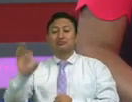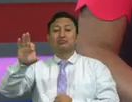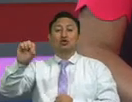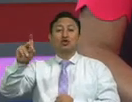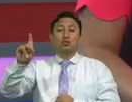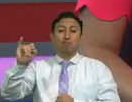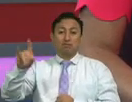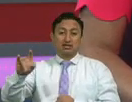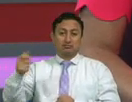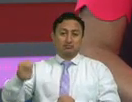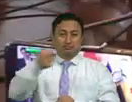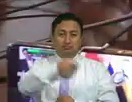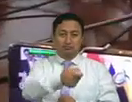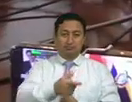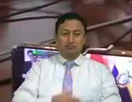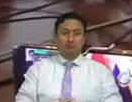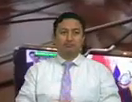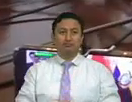topic